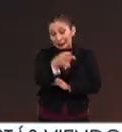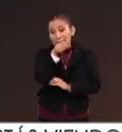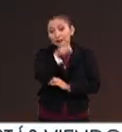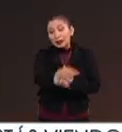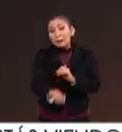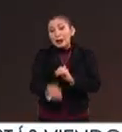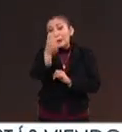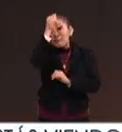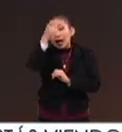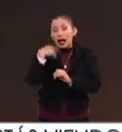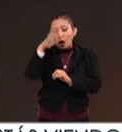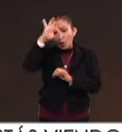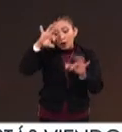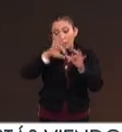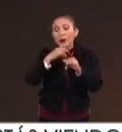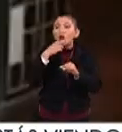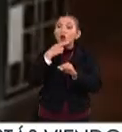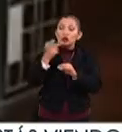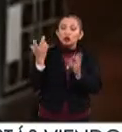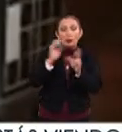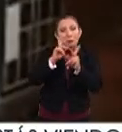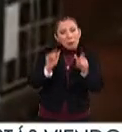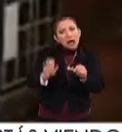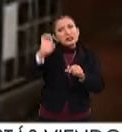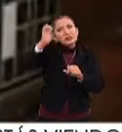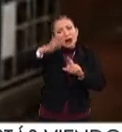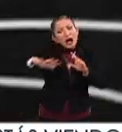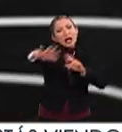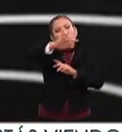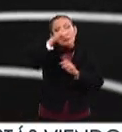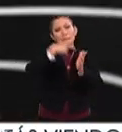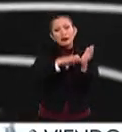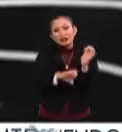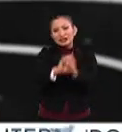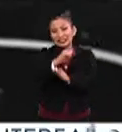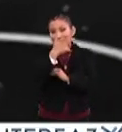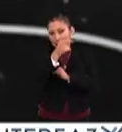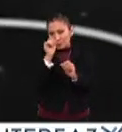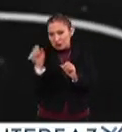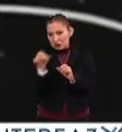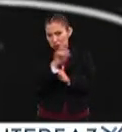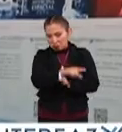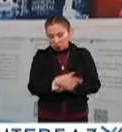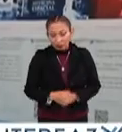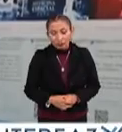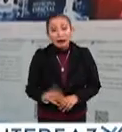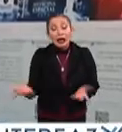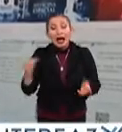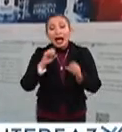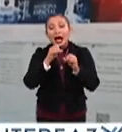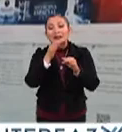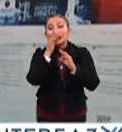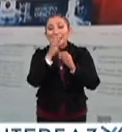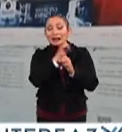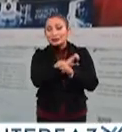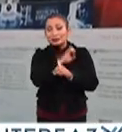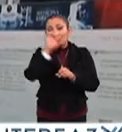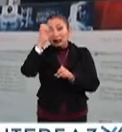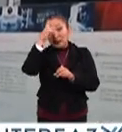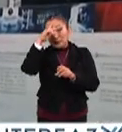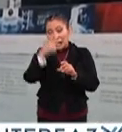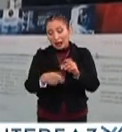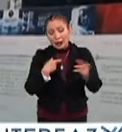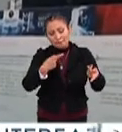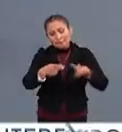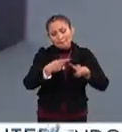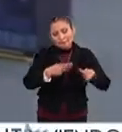y el primer tratado para usos pacíficos del espacio en 1967 respectivamente. La Agencia Espacial Mexicana coordinó